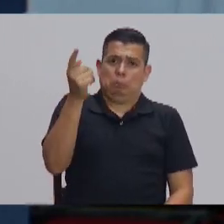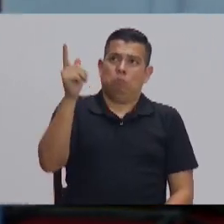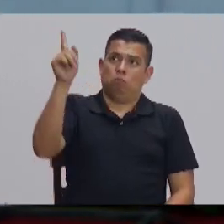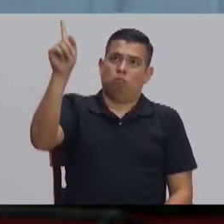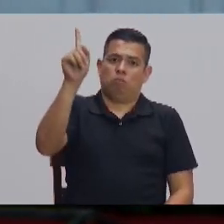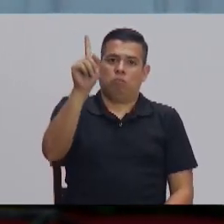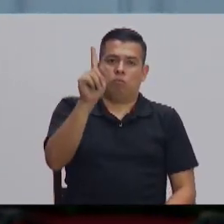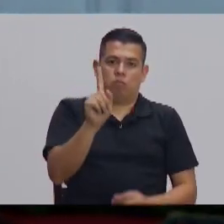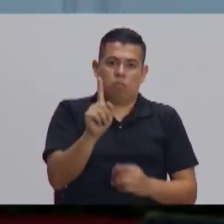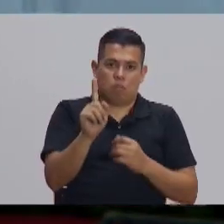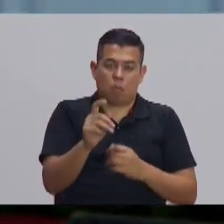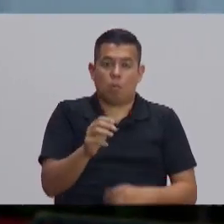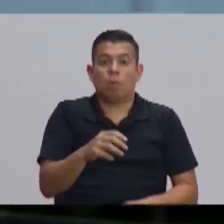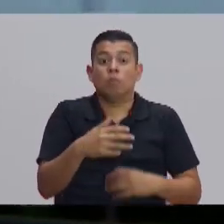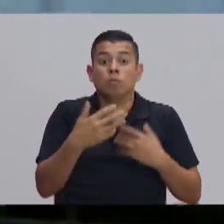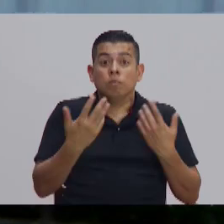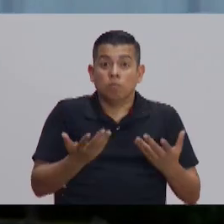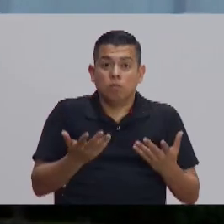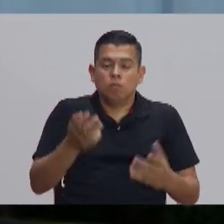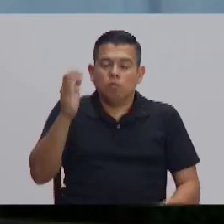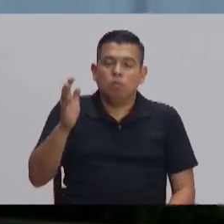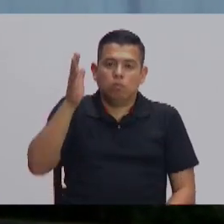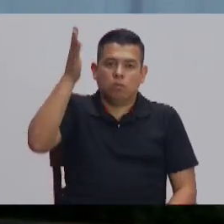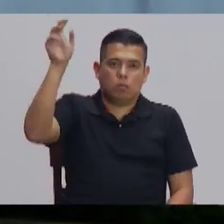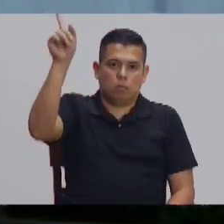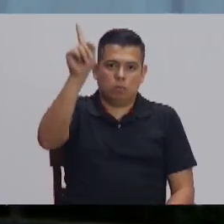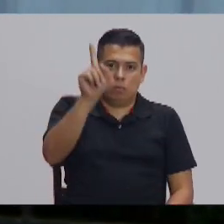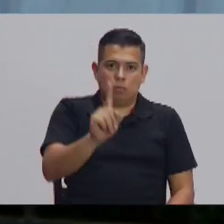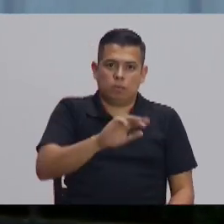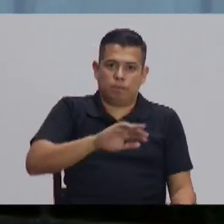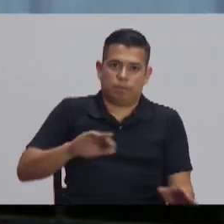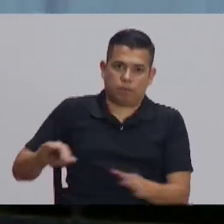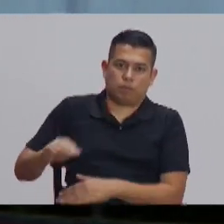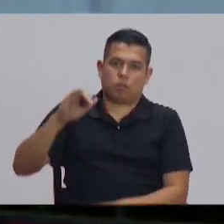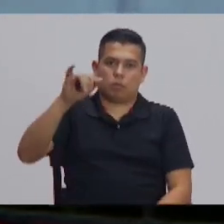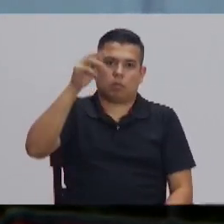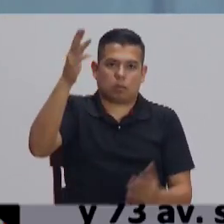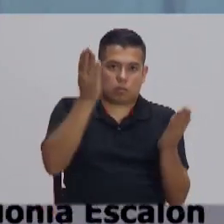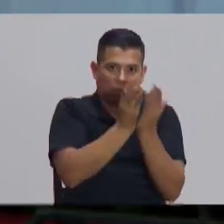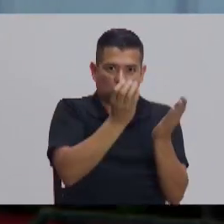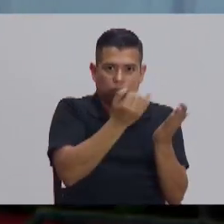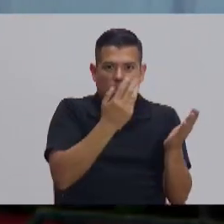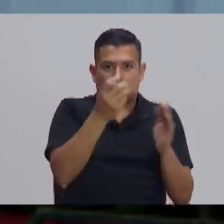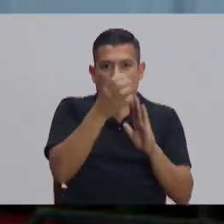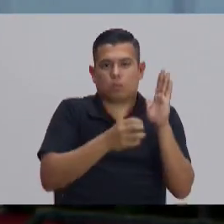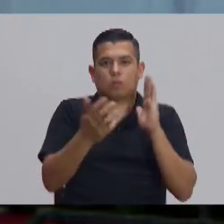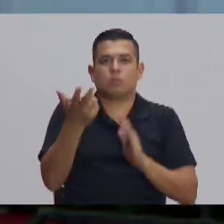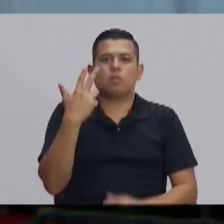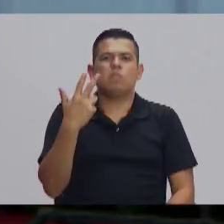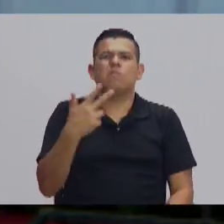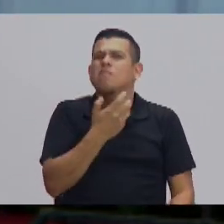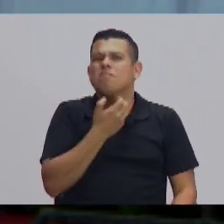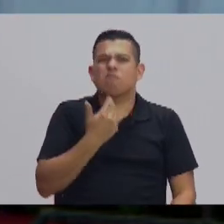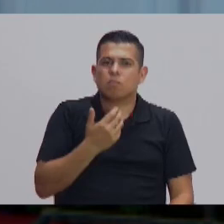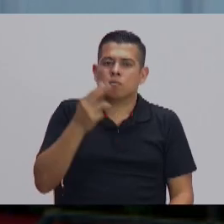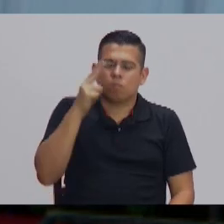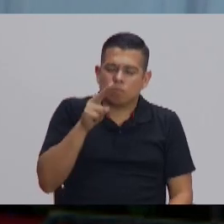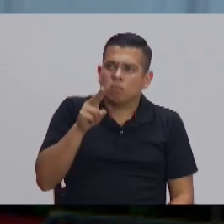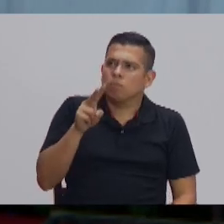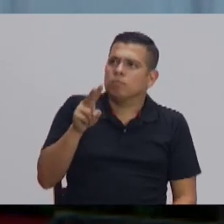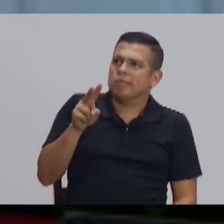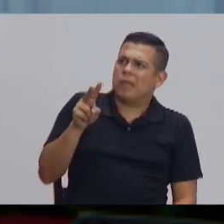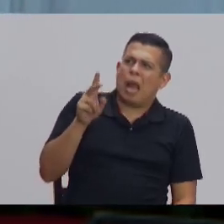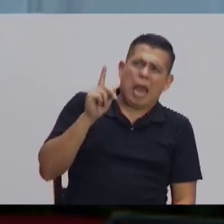abre bien los ojos porque cristo está cerca le pasó a josué que dice el versículo 13 y mirando josué